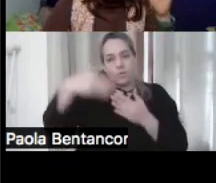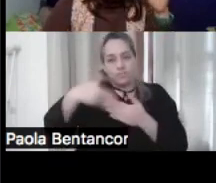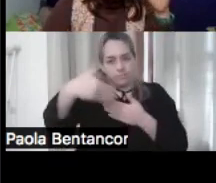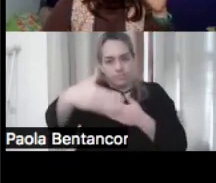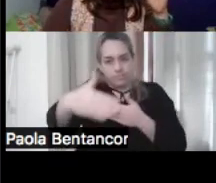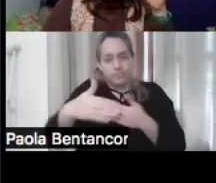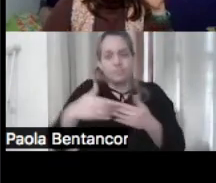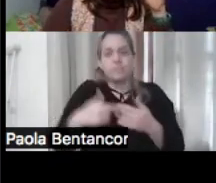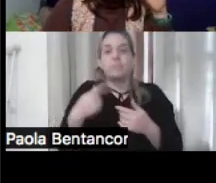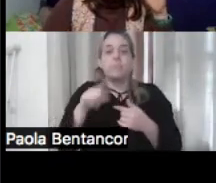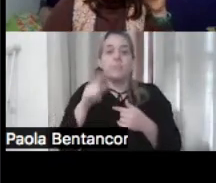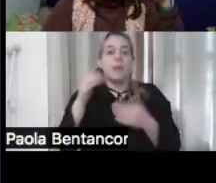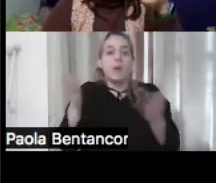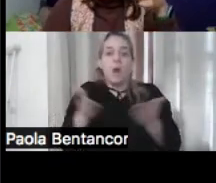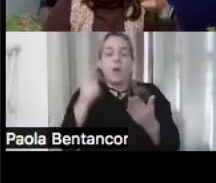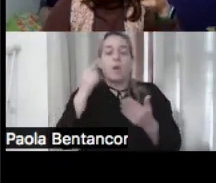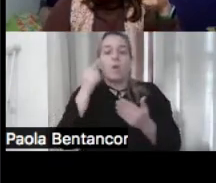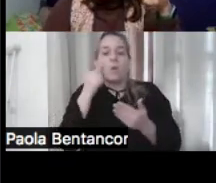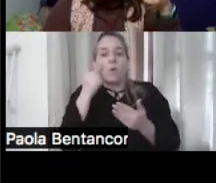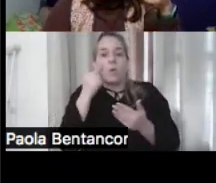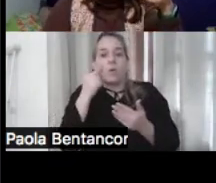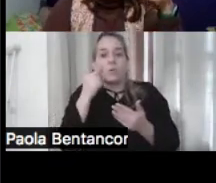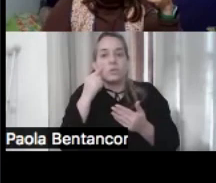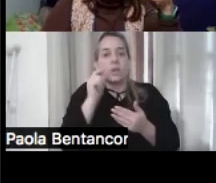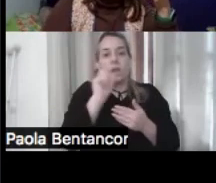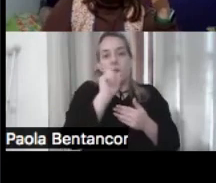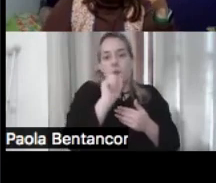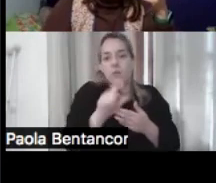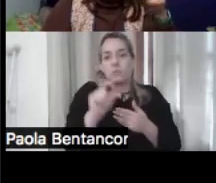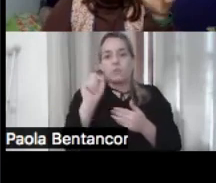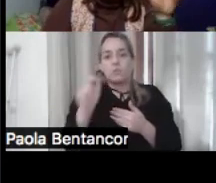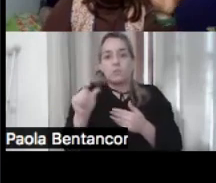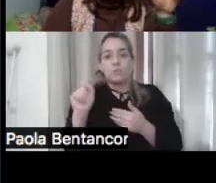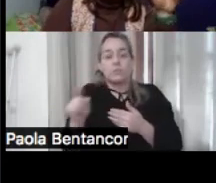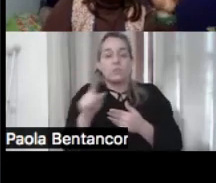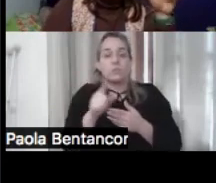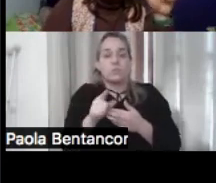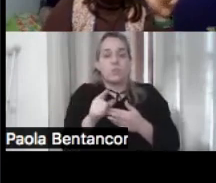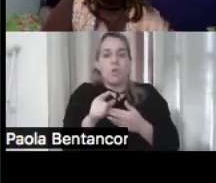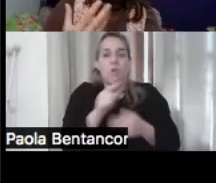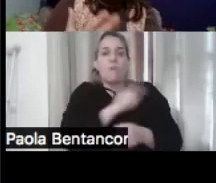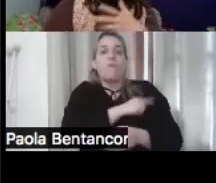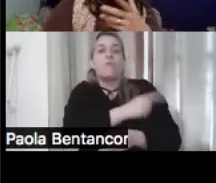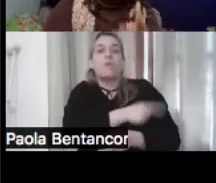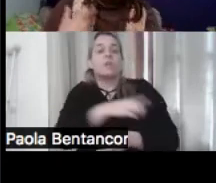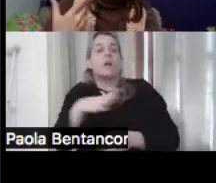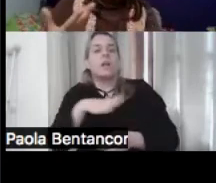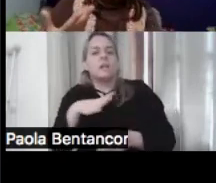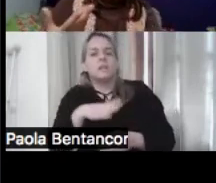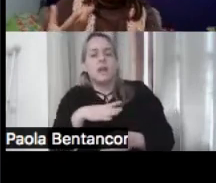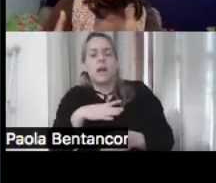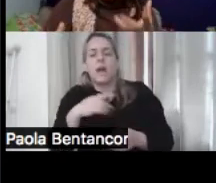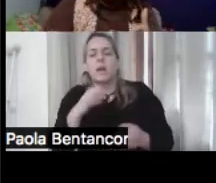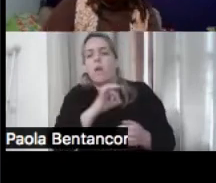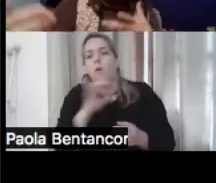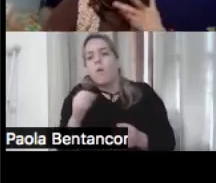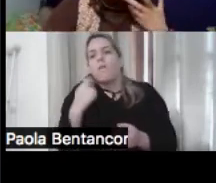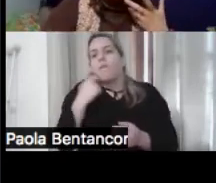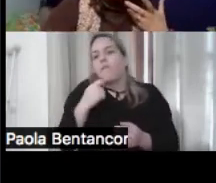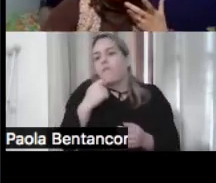conocer cuál es la característica, cuáles son las fortalezas con las que contamos y también tener una idea de cuál es el déficit al cual tenemos